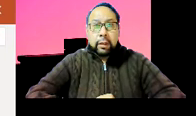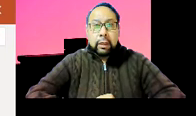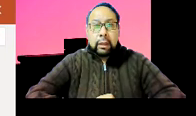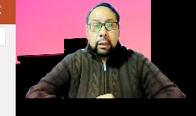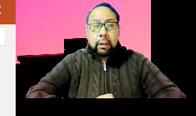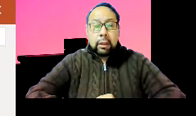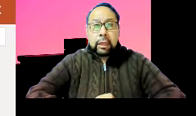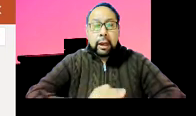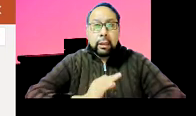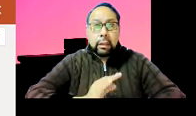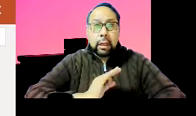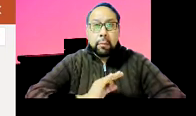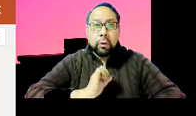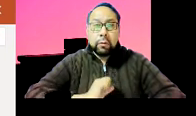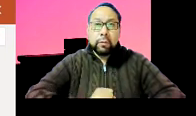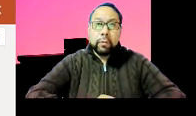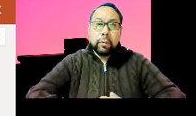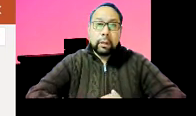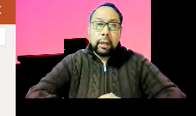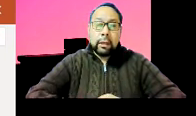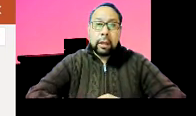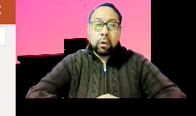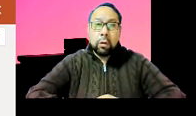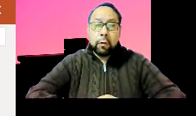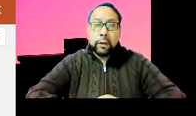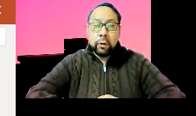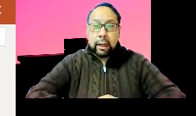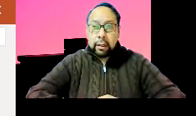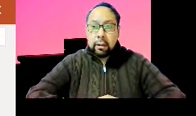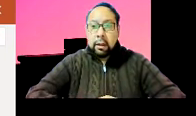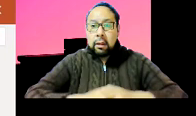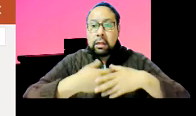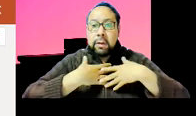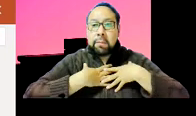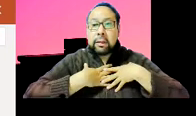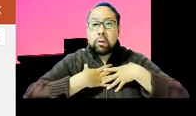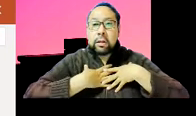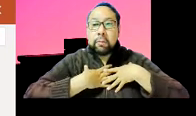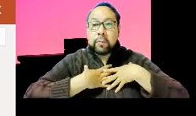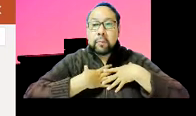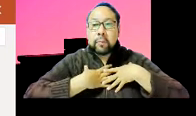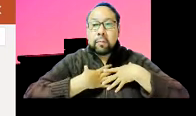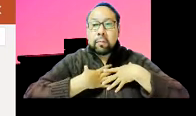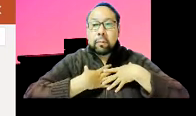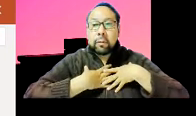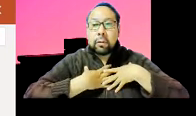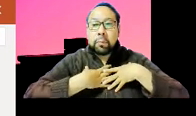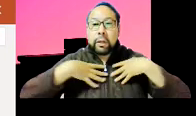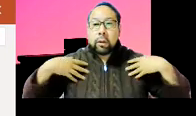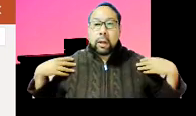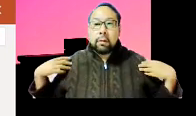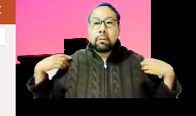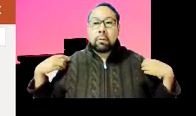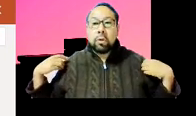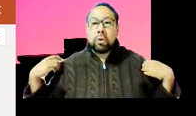disciplina y te garantizamos que estás con los profesionales. Si me ven vestido así,